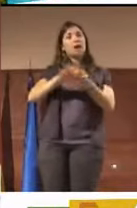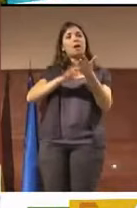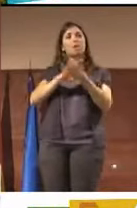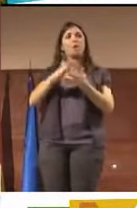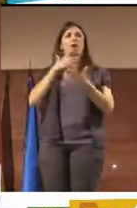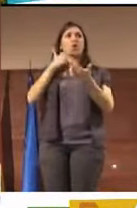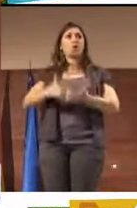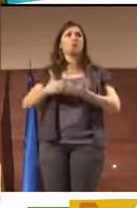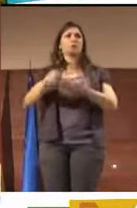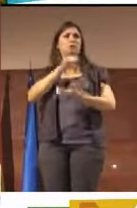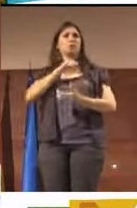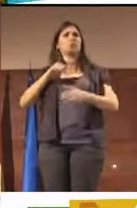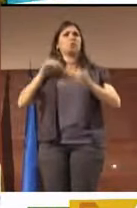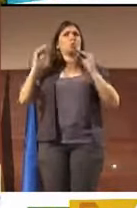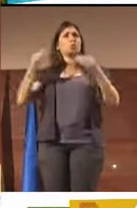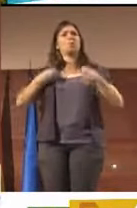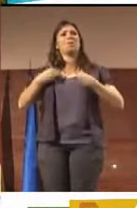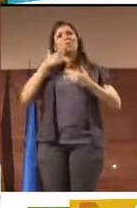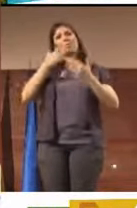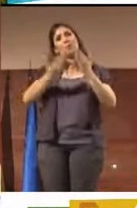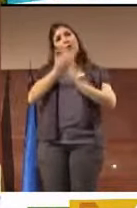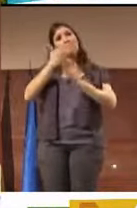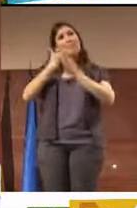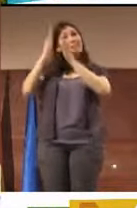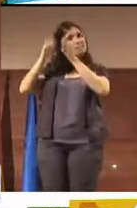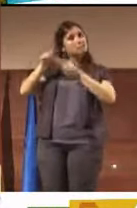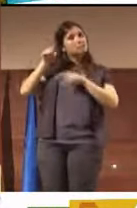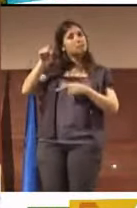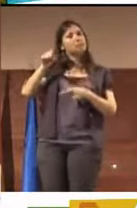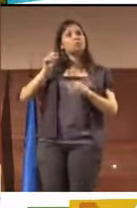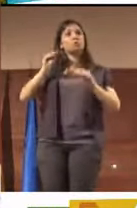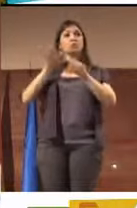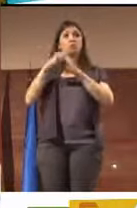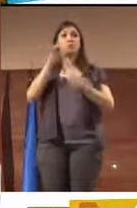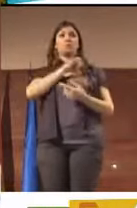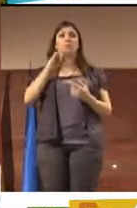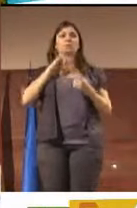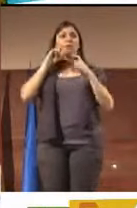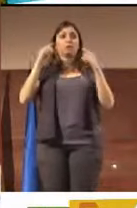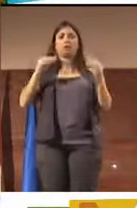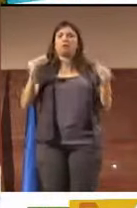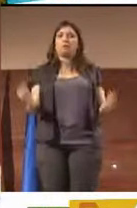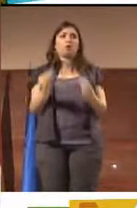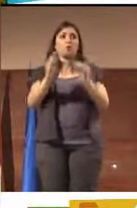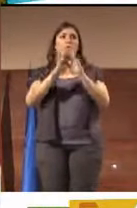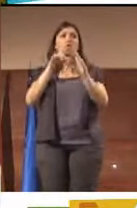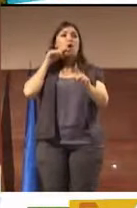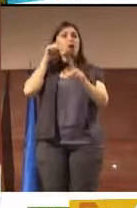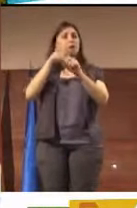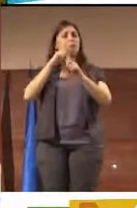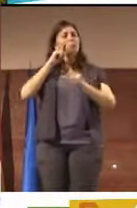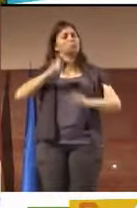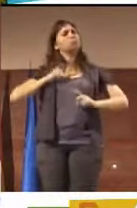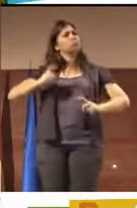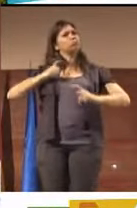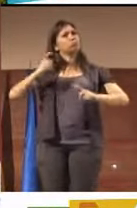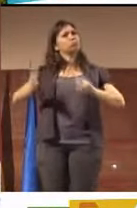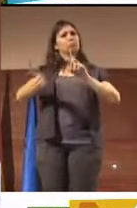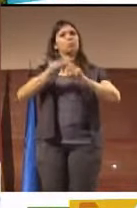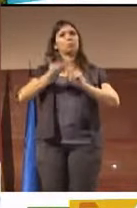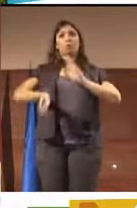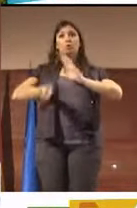de cómo él se enfrentaba cada día a mejorar su situación personal, a luchar por los objetivos y a seguir en el